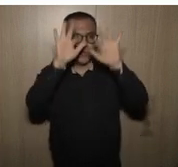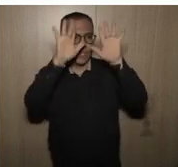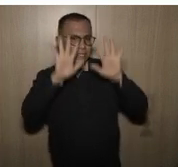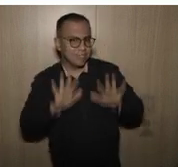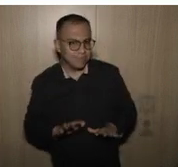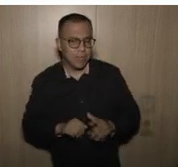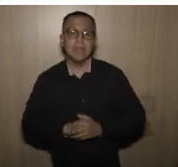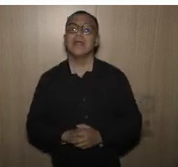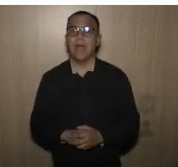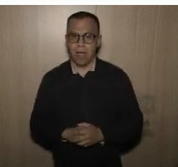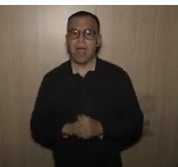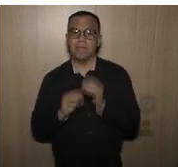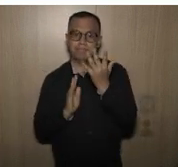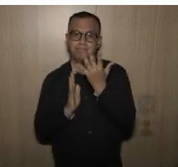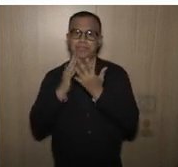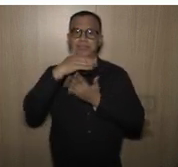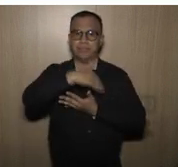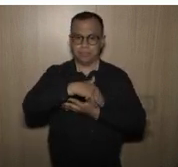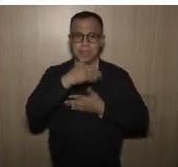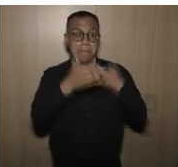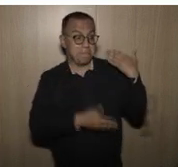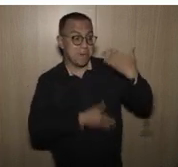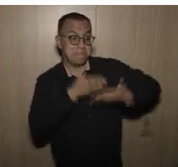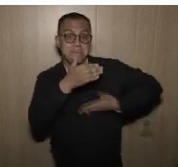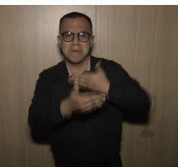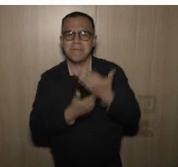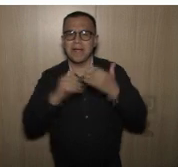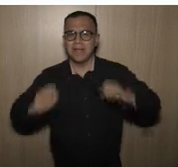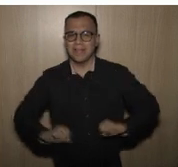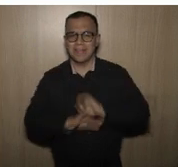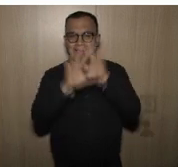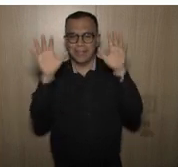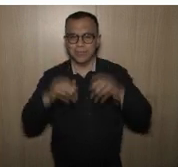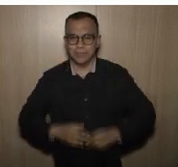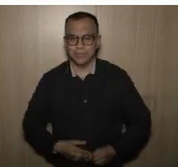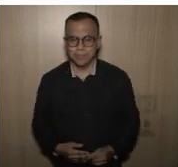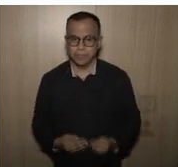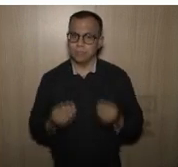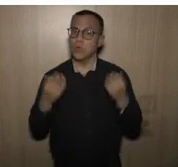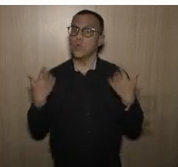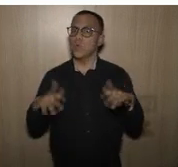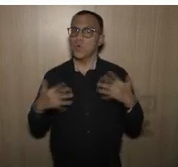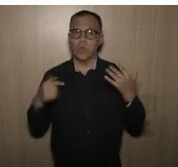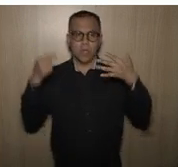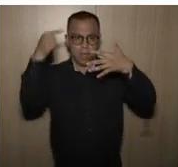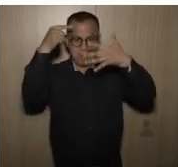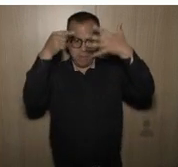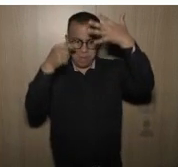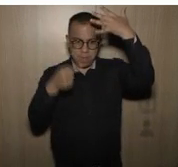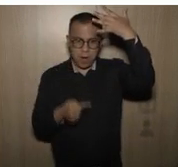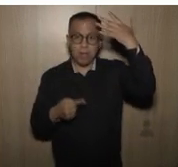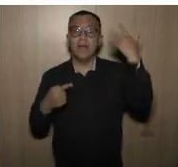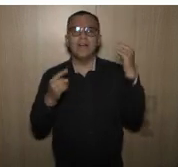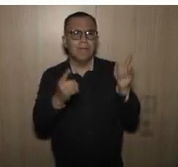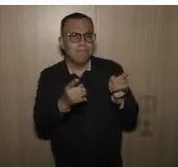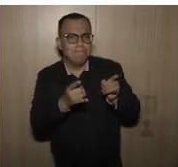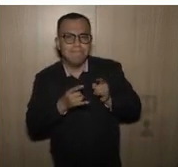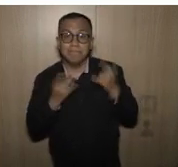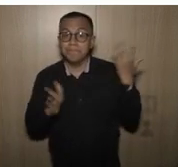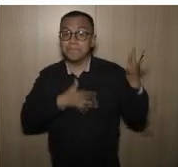transparencia, trazabilidad, procesos claros. Bueno, muchísimas sensaciones,